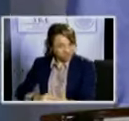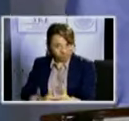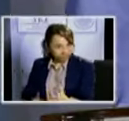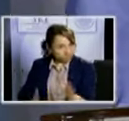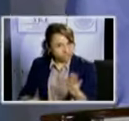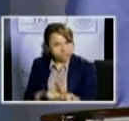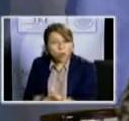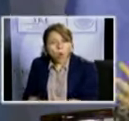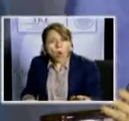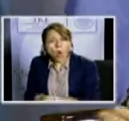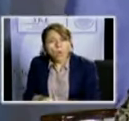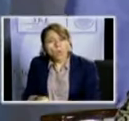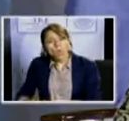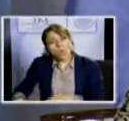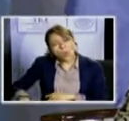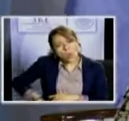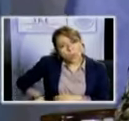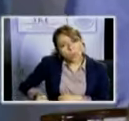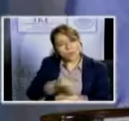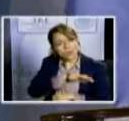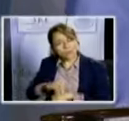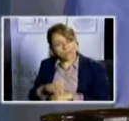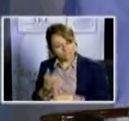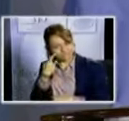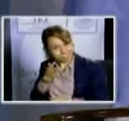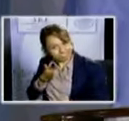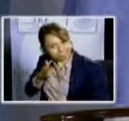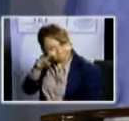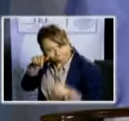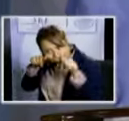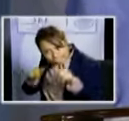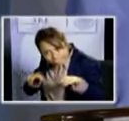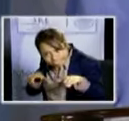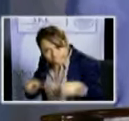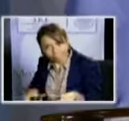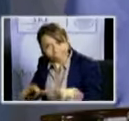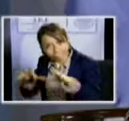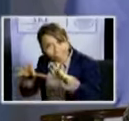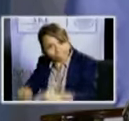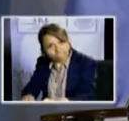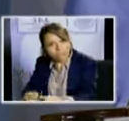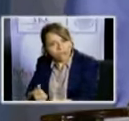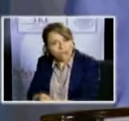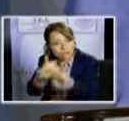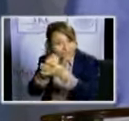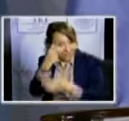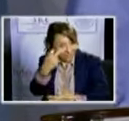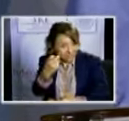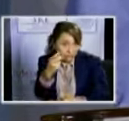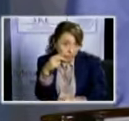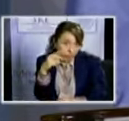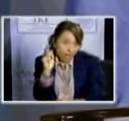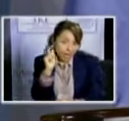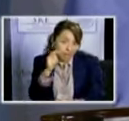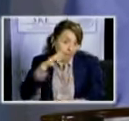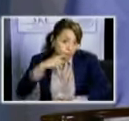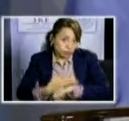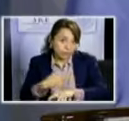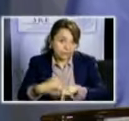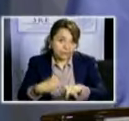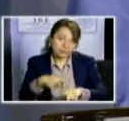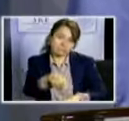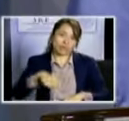gobernabilidad. El tema de corrupción es parte de esto, pero es un tema de gobernabilidad. Y México yo creo que representa ese